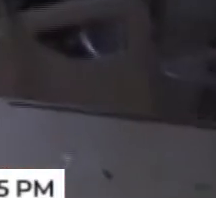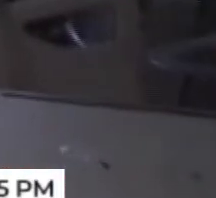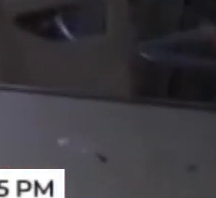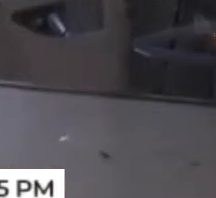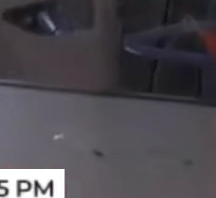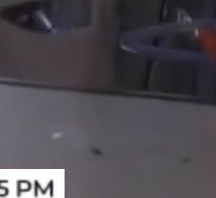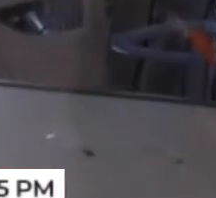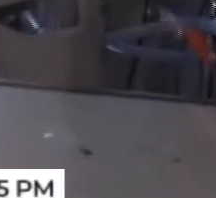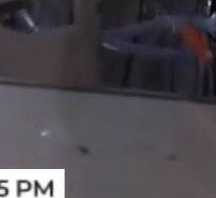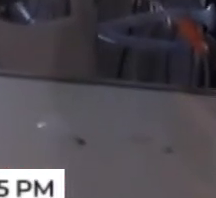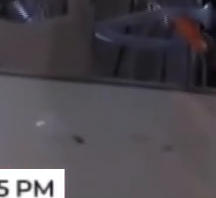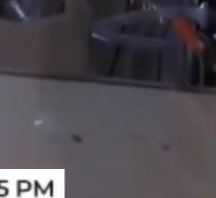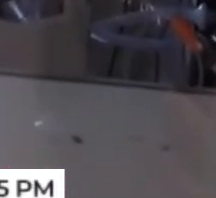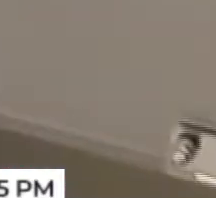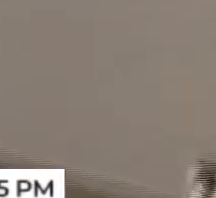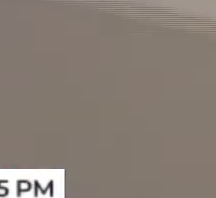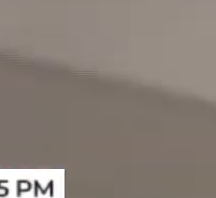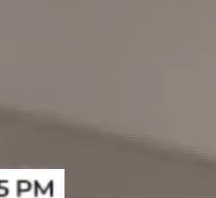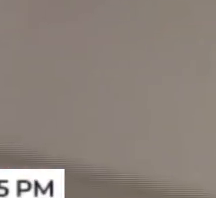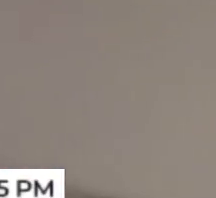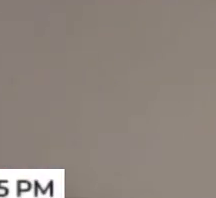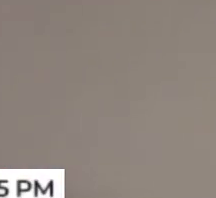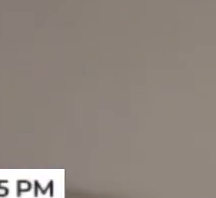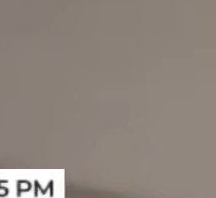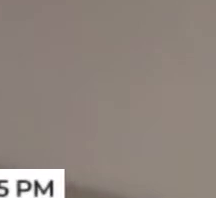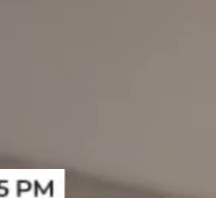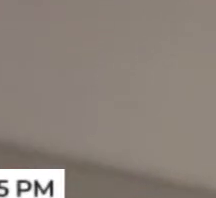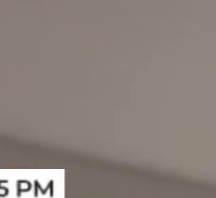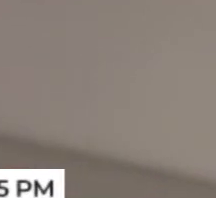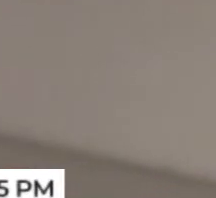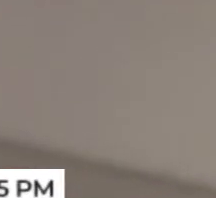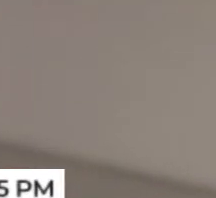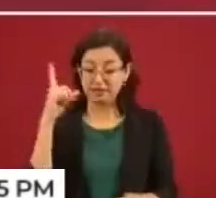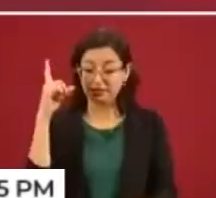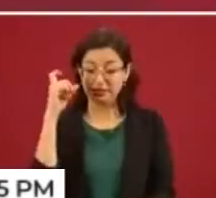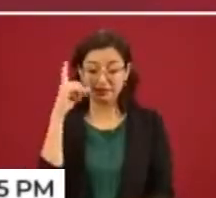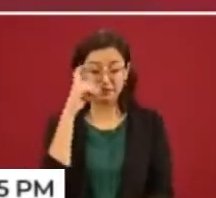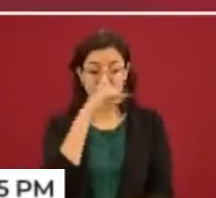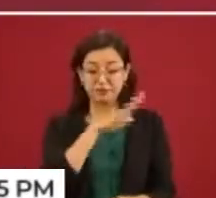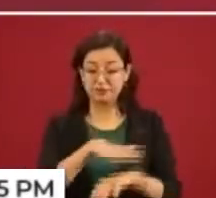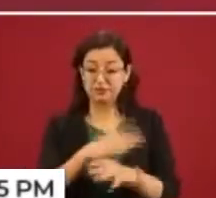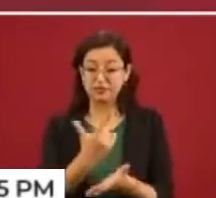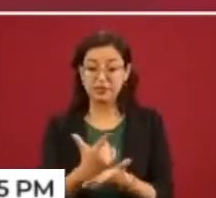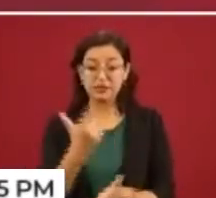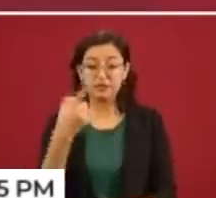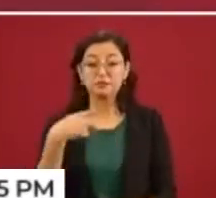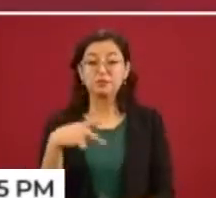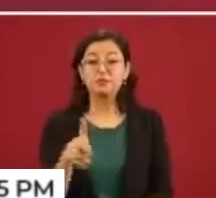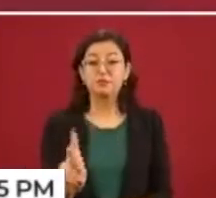más difícil sobre el nuevo coronavirus, por lo que le pidió disciplina a los ciudadanos. México